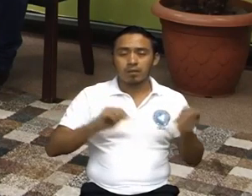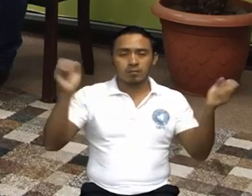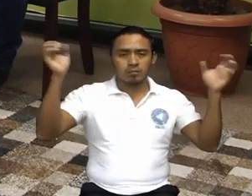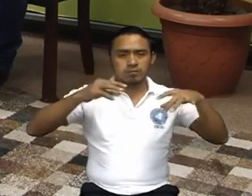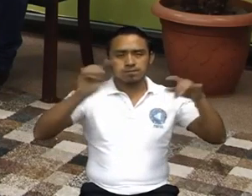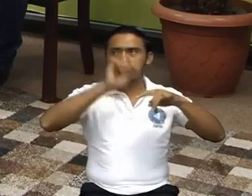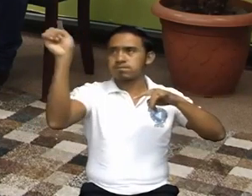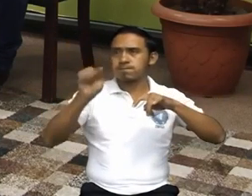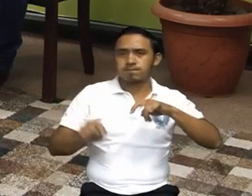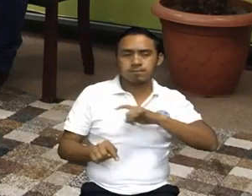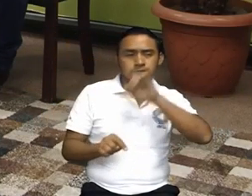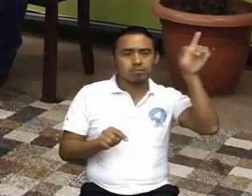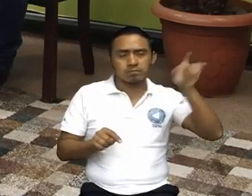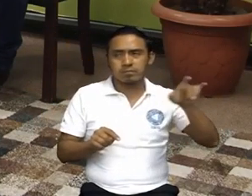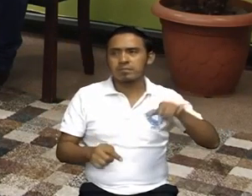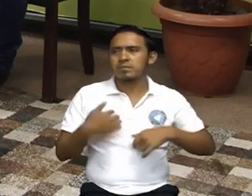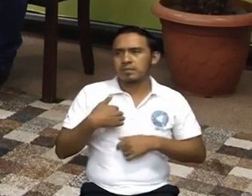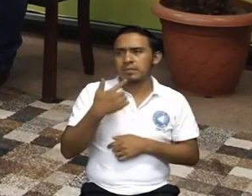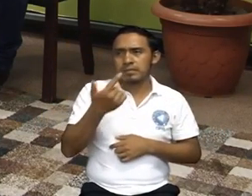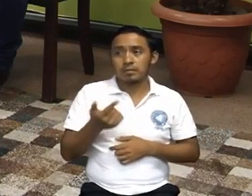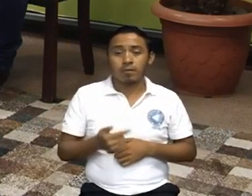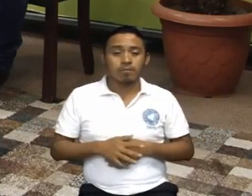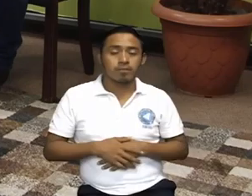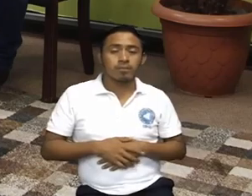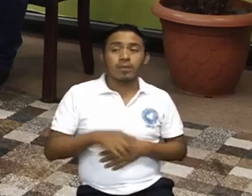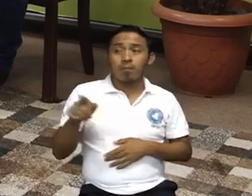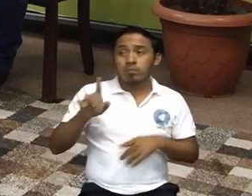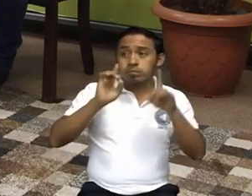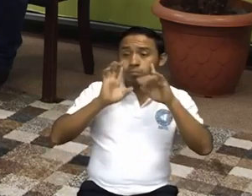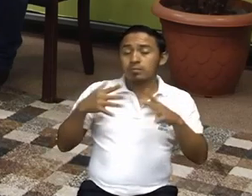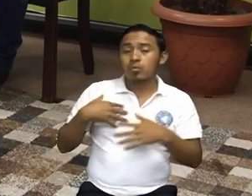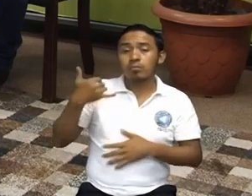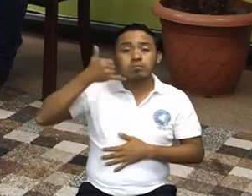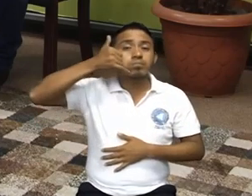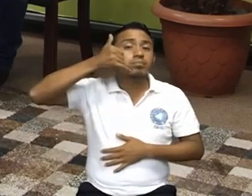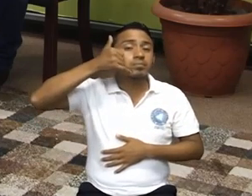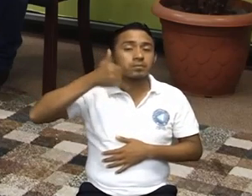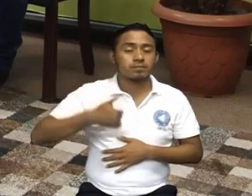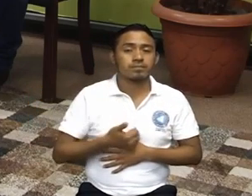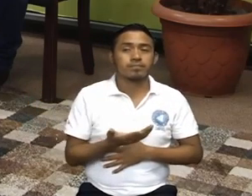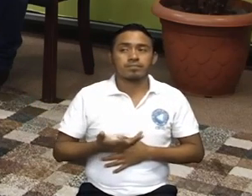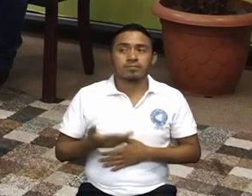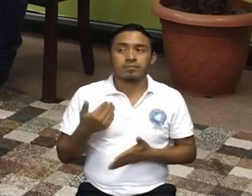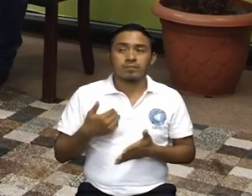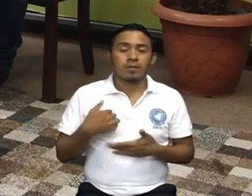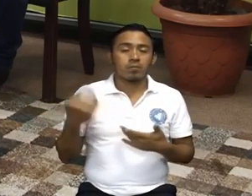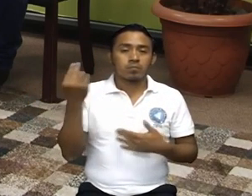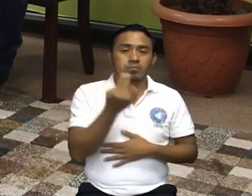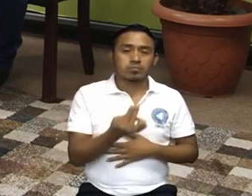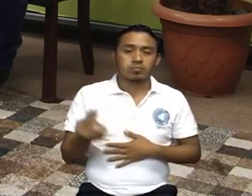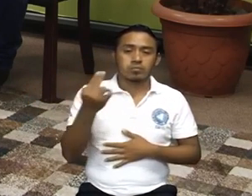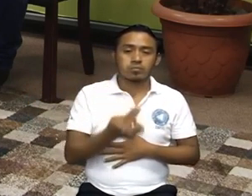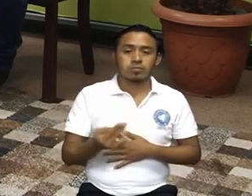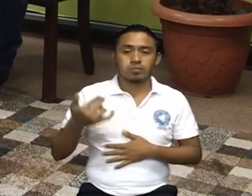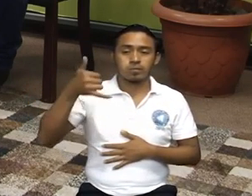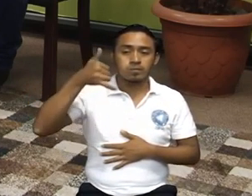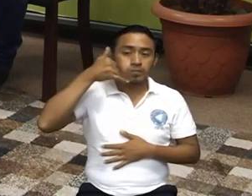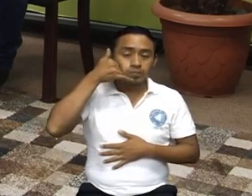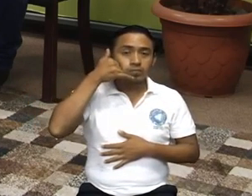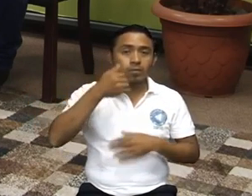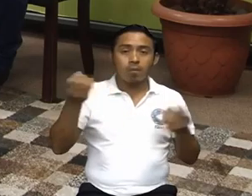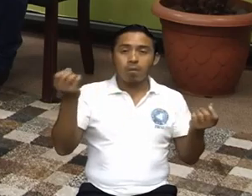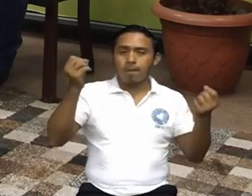eléctricas. Y yo les he dicho, por ejemplo, mucho, tener cuidado con el celular. O sea, el uso del celular cuando hay tormenta eléctrica